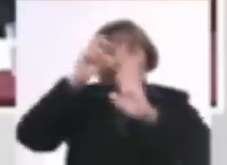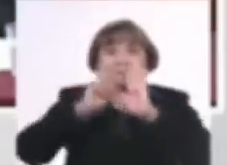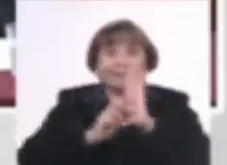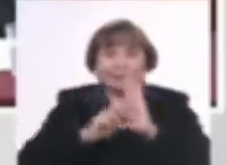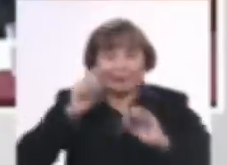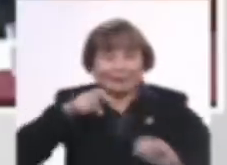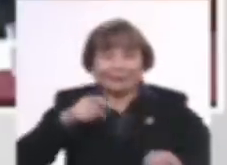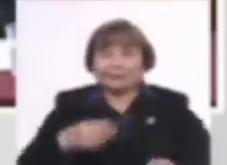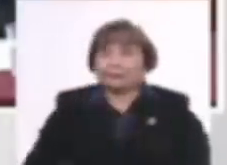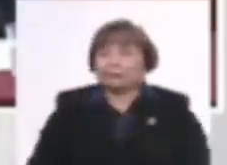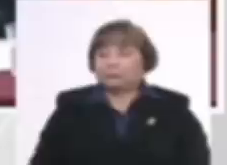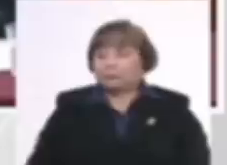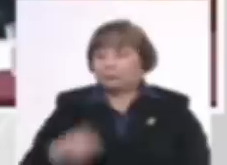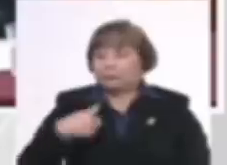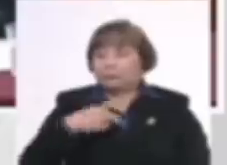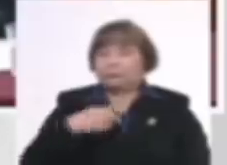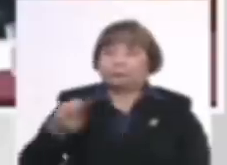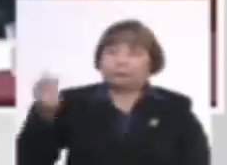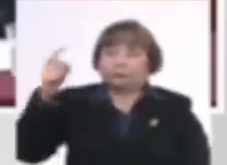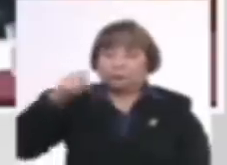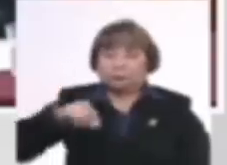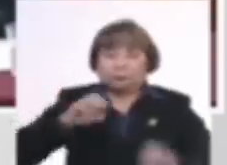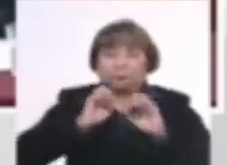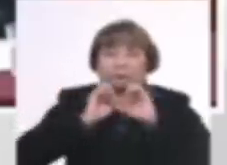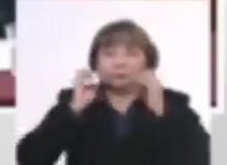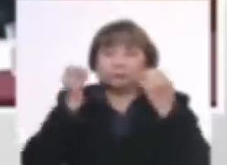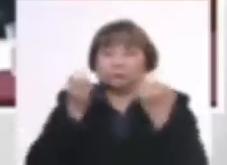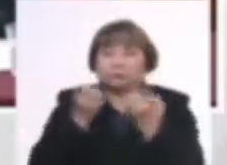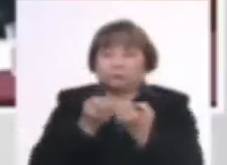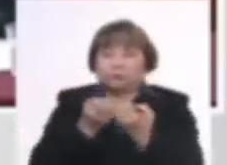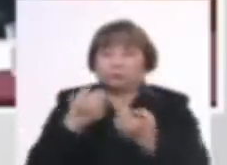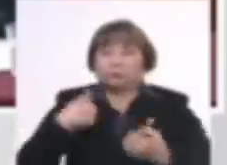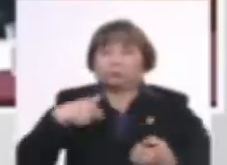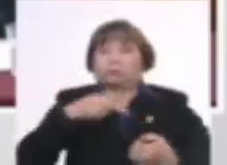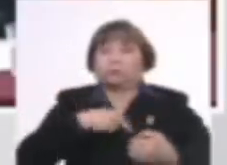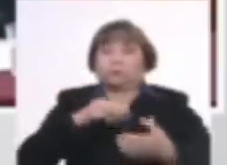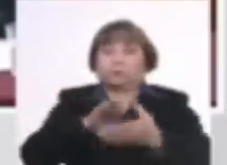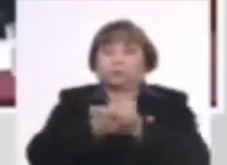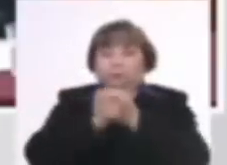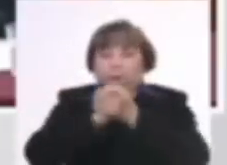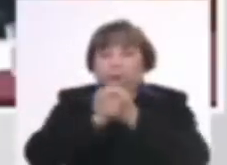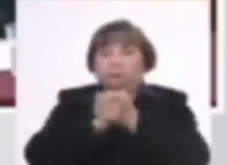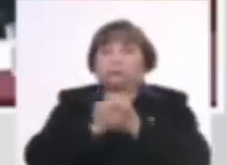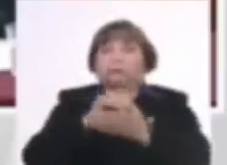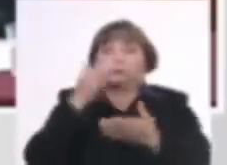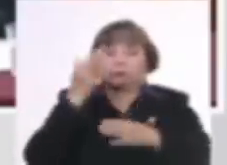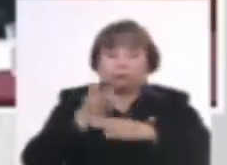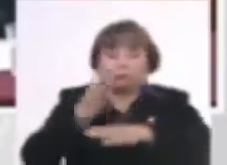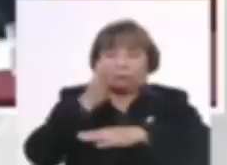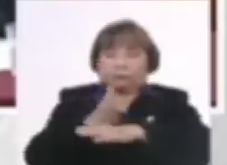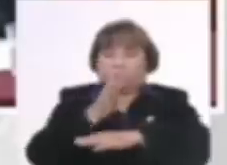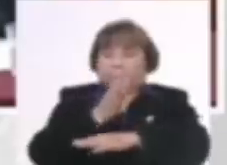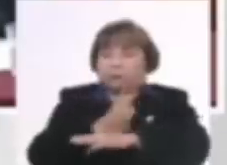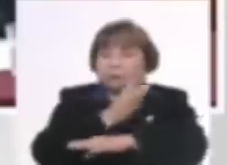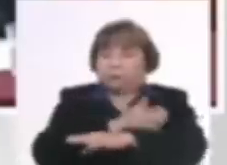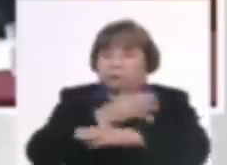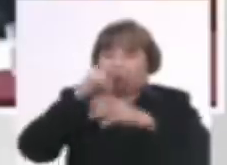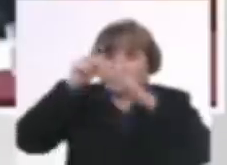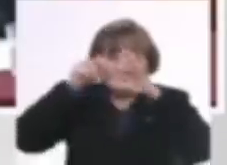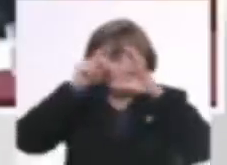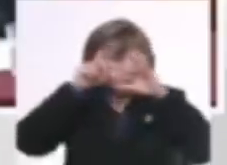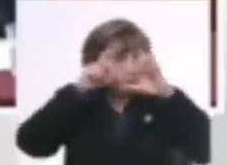necesito. Han venido un equipo de nuestros compañeros y han avanzado la